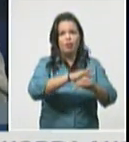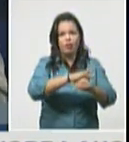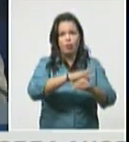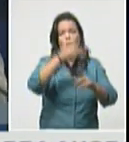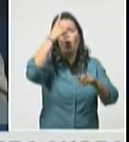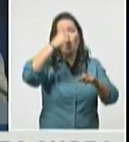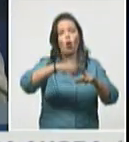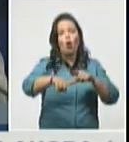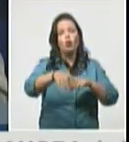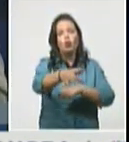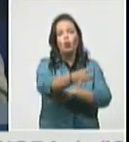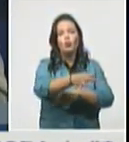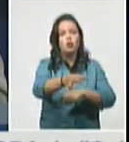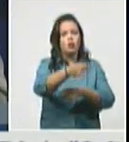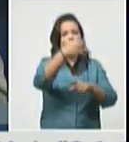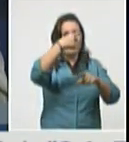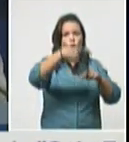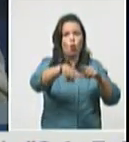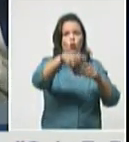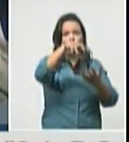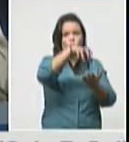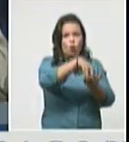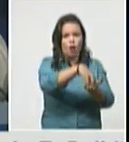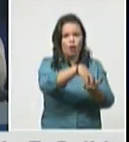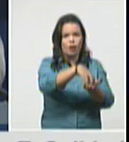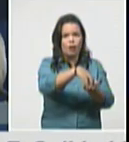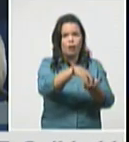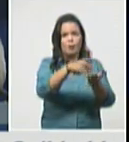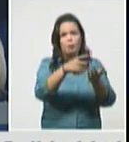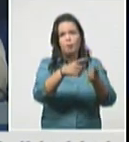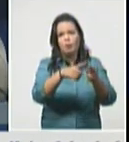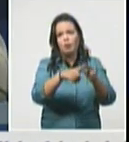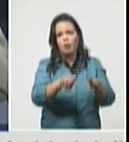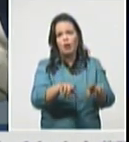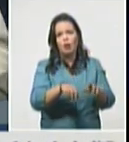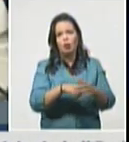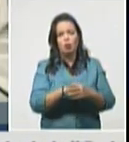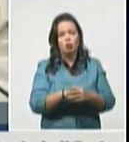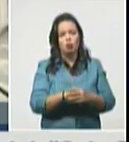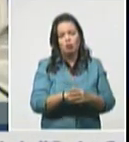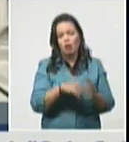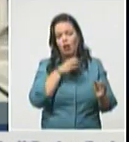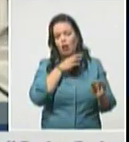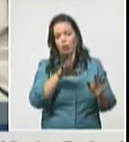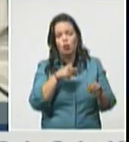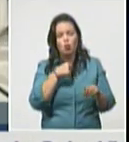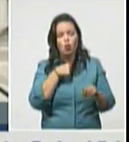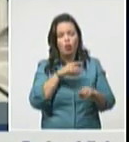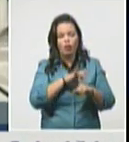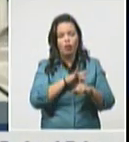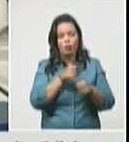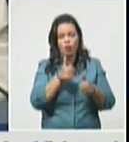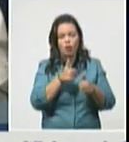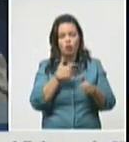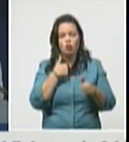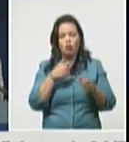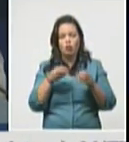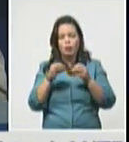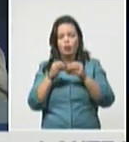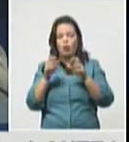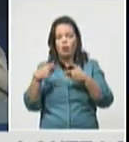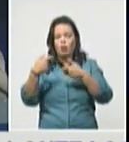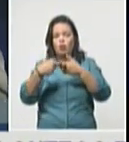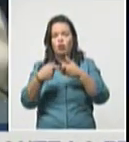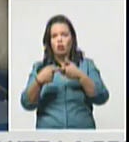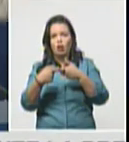vivo. Y cuando más he infectado a mi esposa o a un familiar cercano, bueno, esos son dos